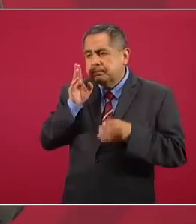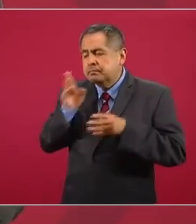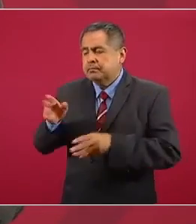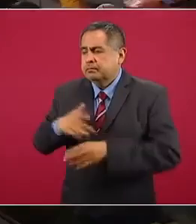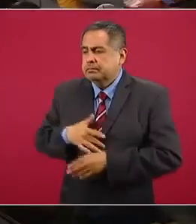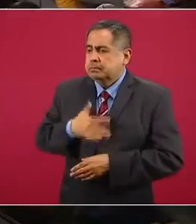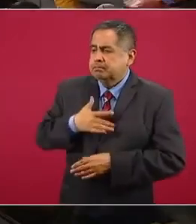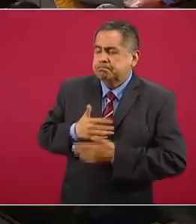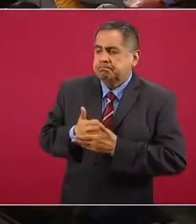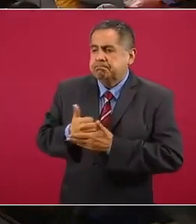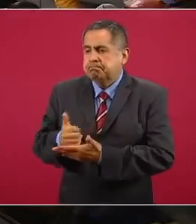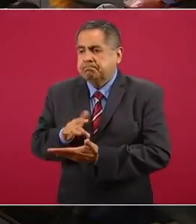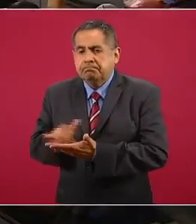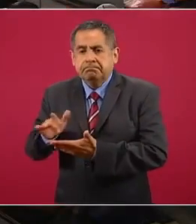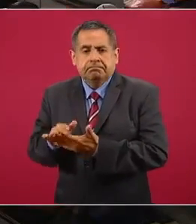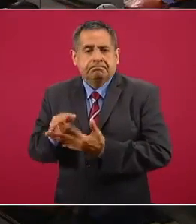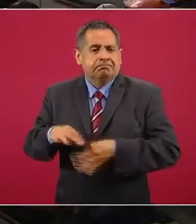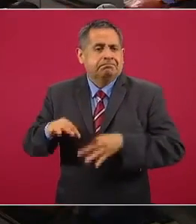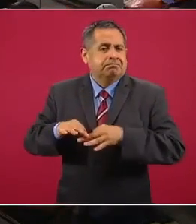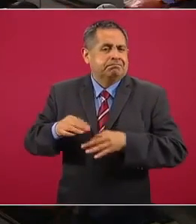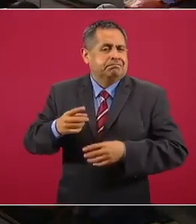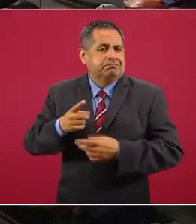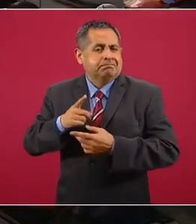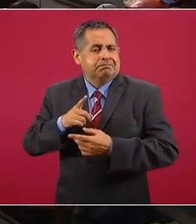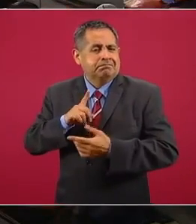tienen otros valores, ¿no?